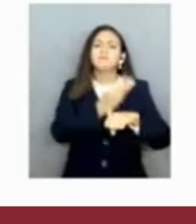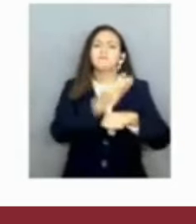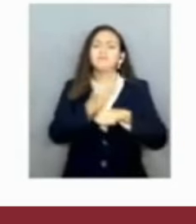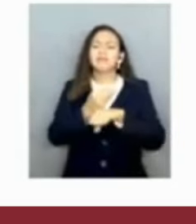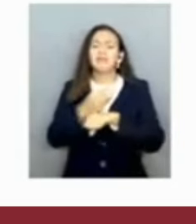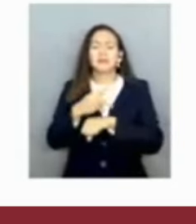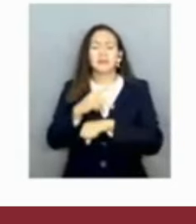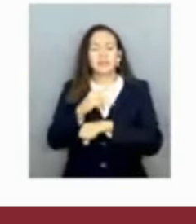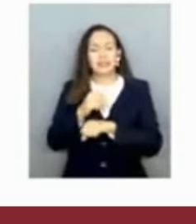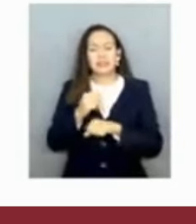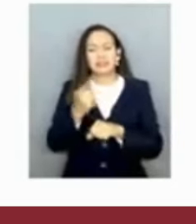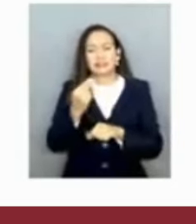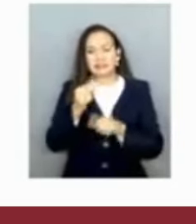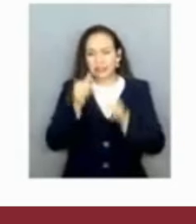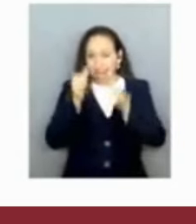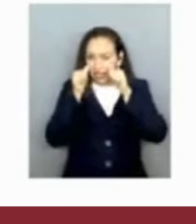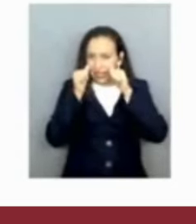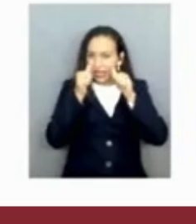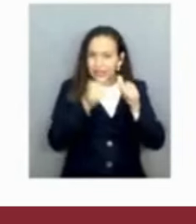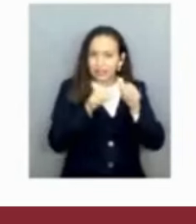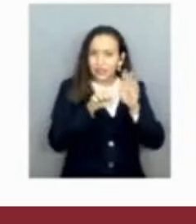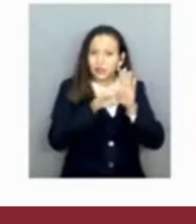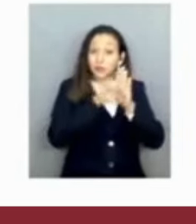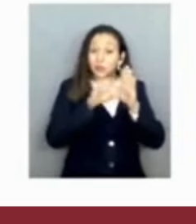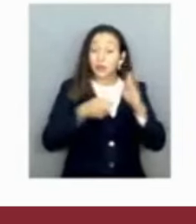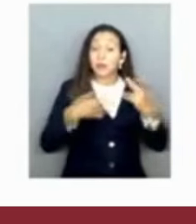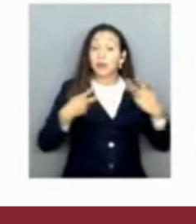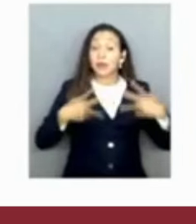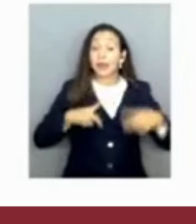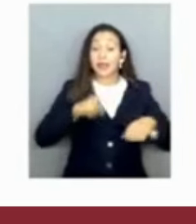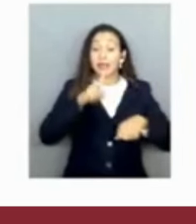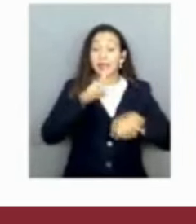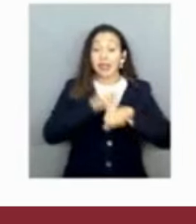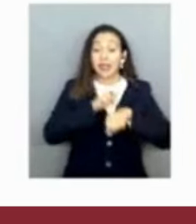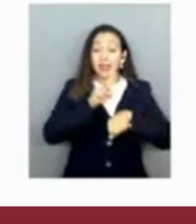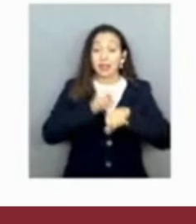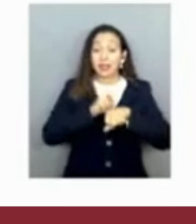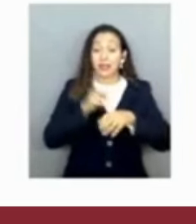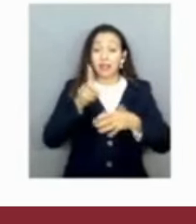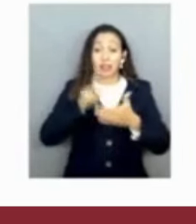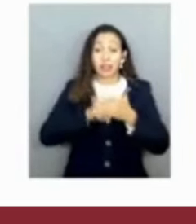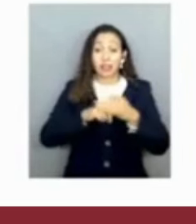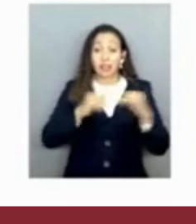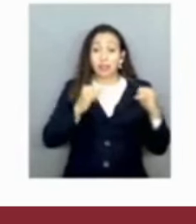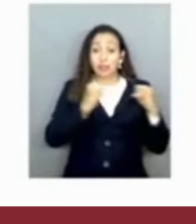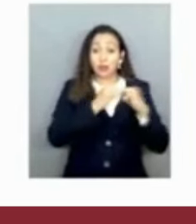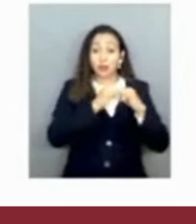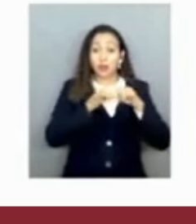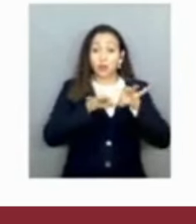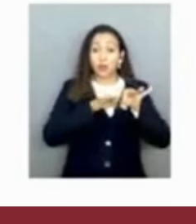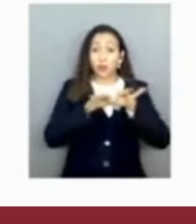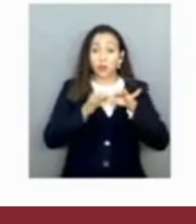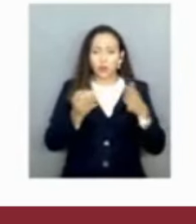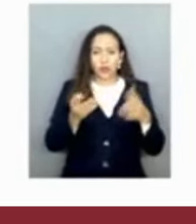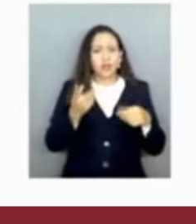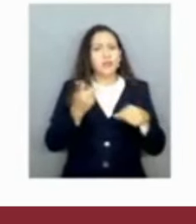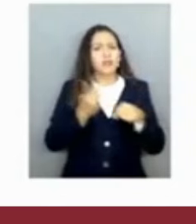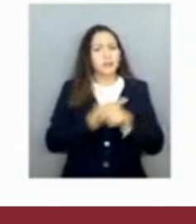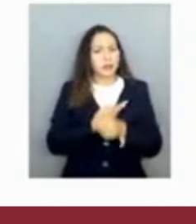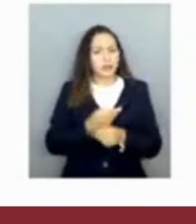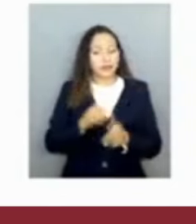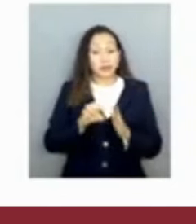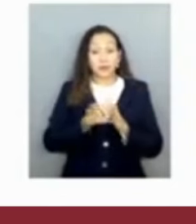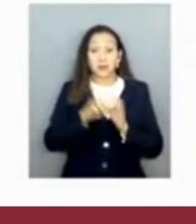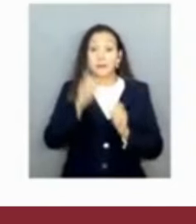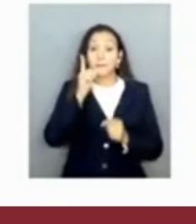judicial los ministros de la suprema corte de justicia de la nación han decidido cerrar anticipadamente su primer periodo de sesiones